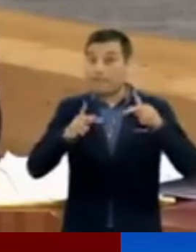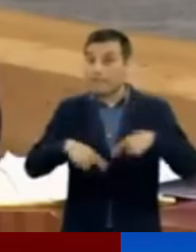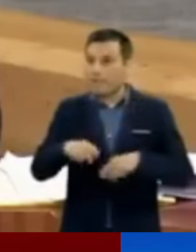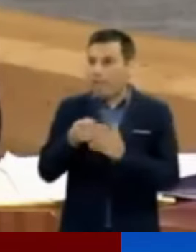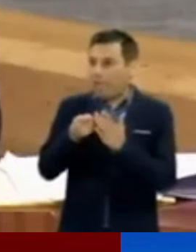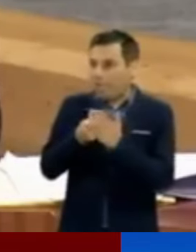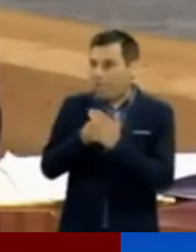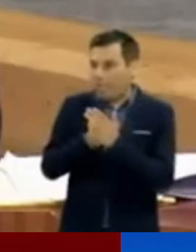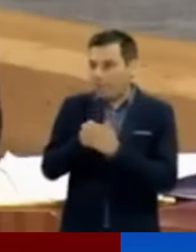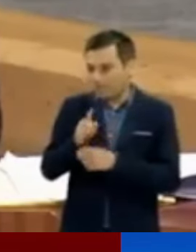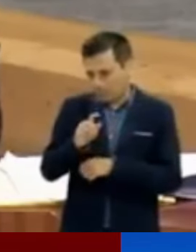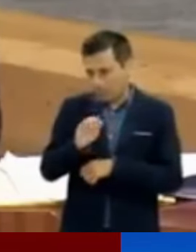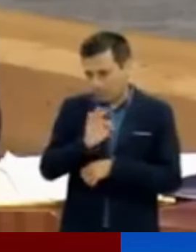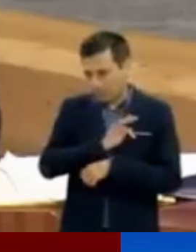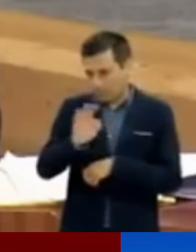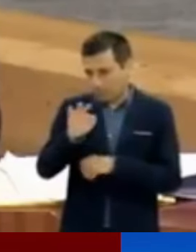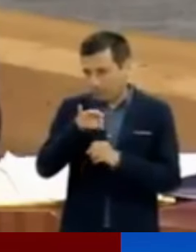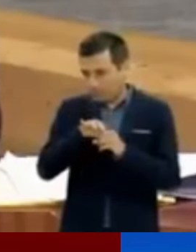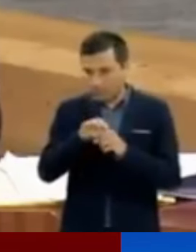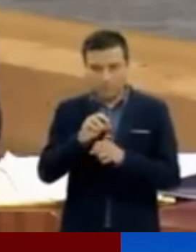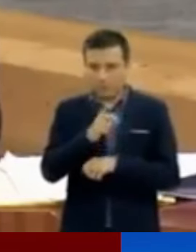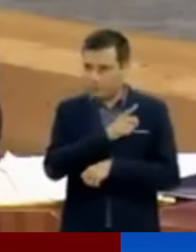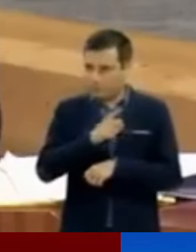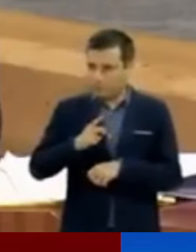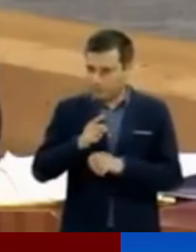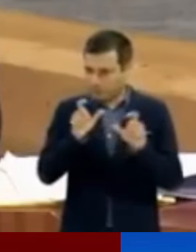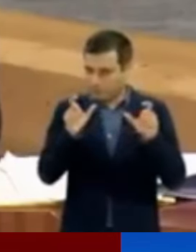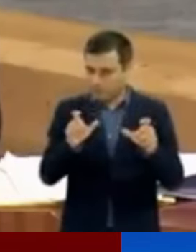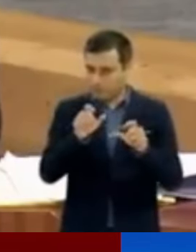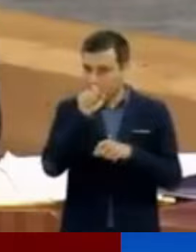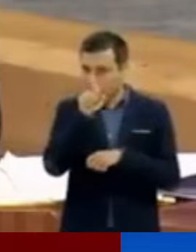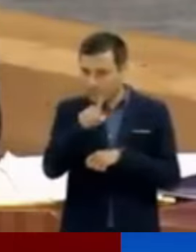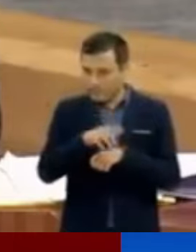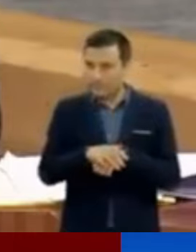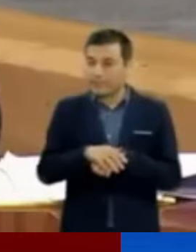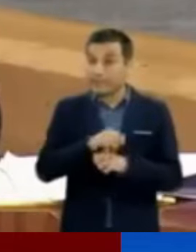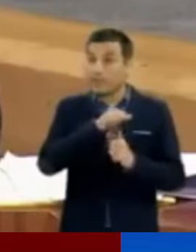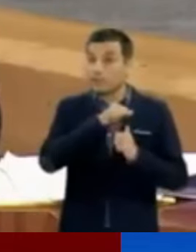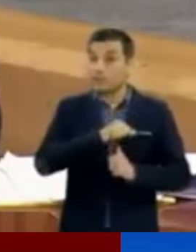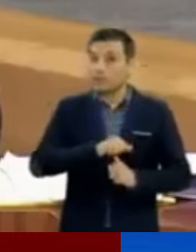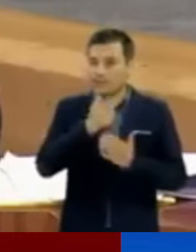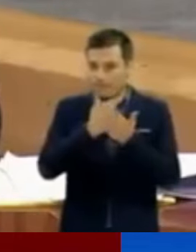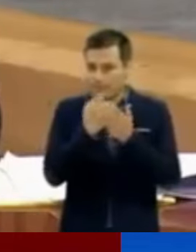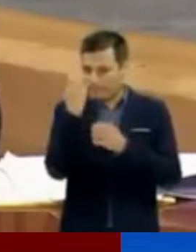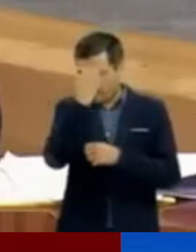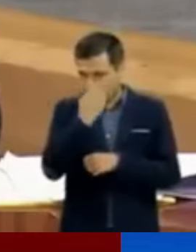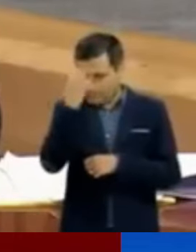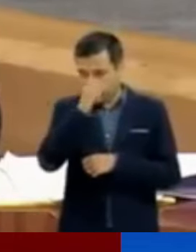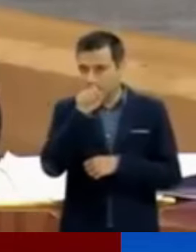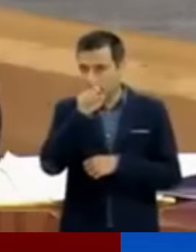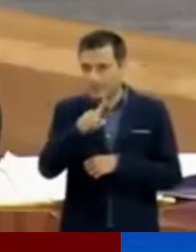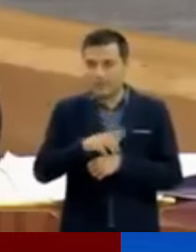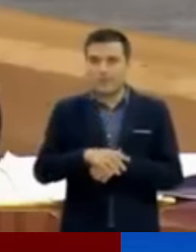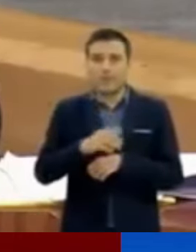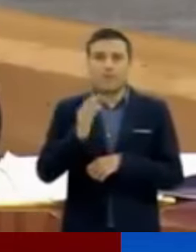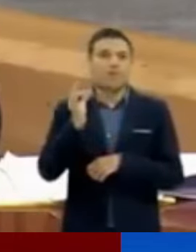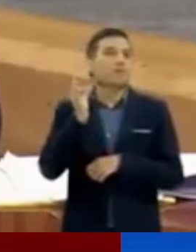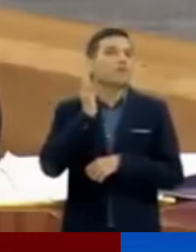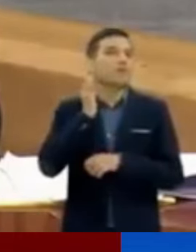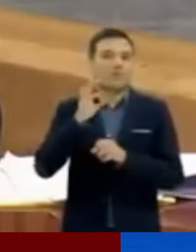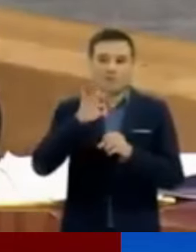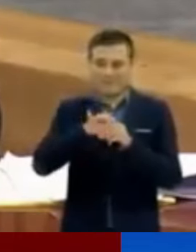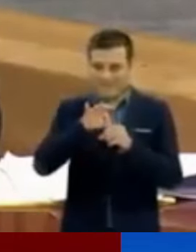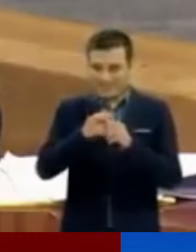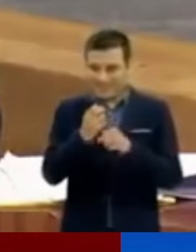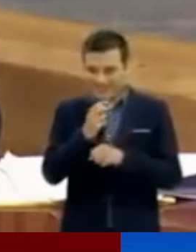apoyos para inducir el voto. También proponemos la coordinación operativa con autoridades fiscalizadoras y de procuración de justicia electoral para que